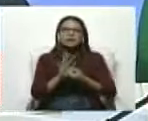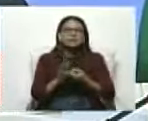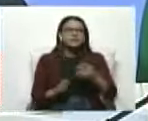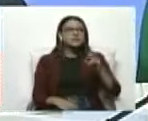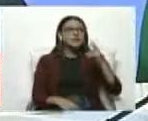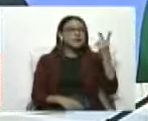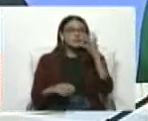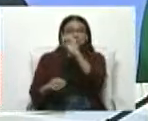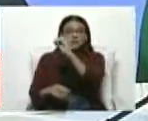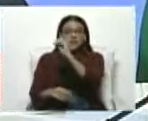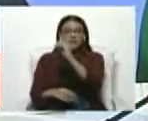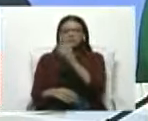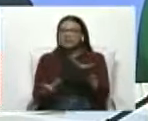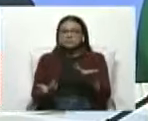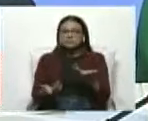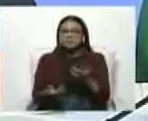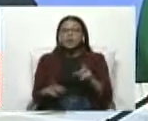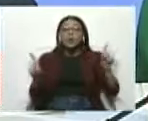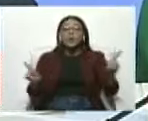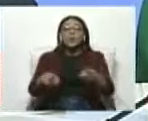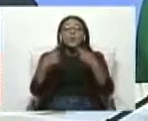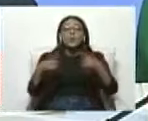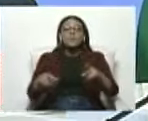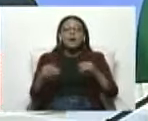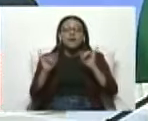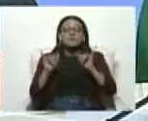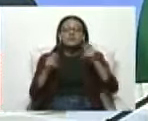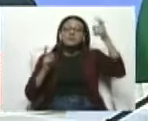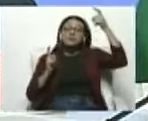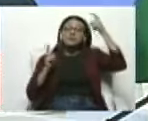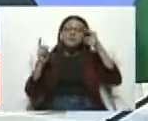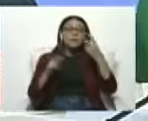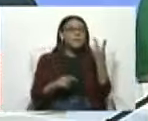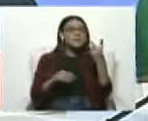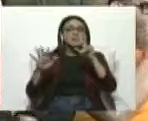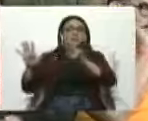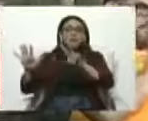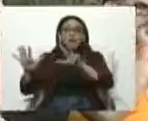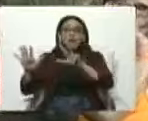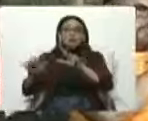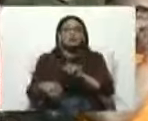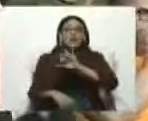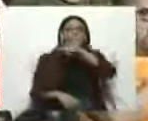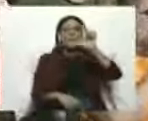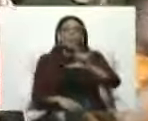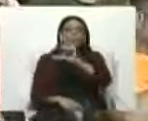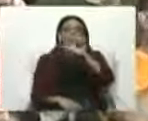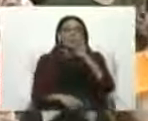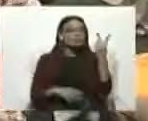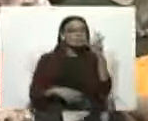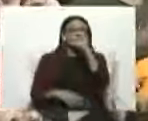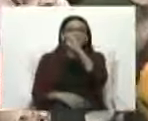el cumpleaños del comandante el día 28 de julio. 70 años.